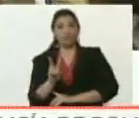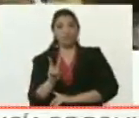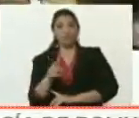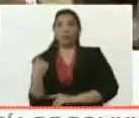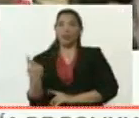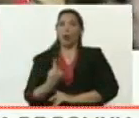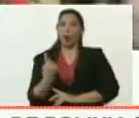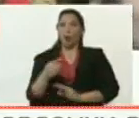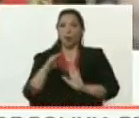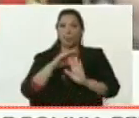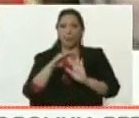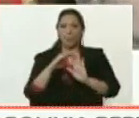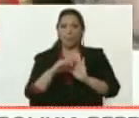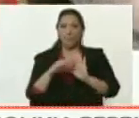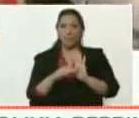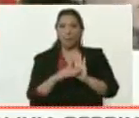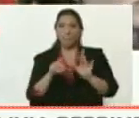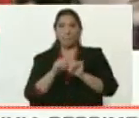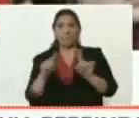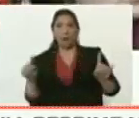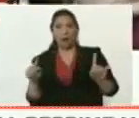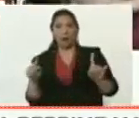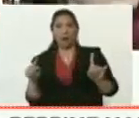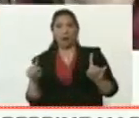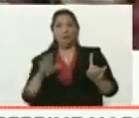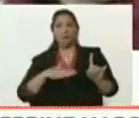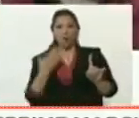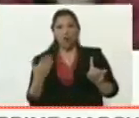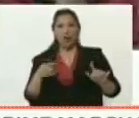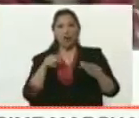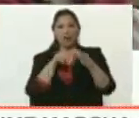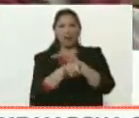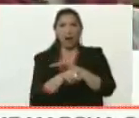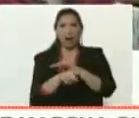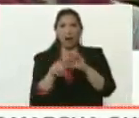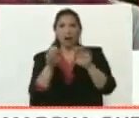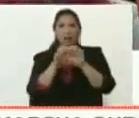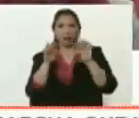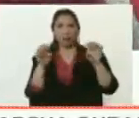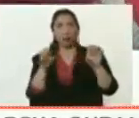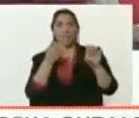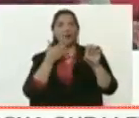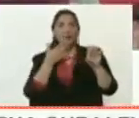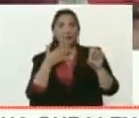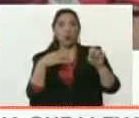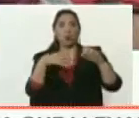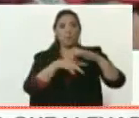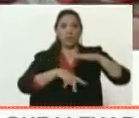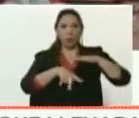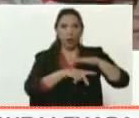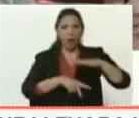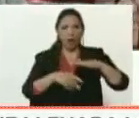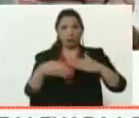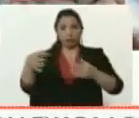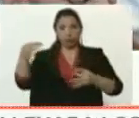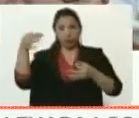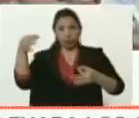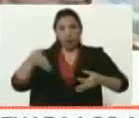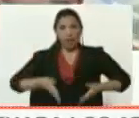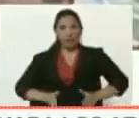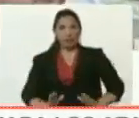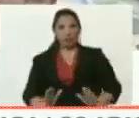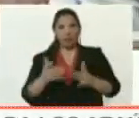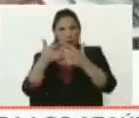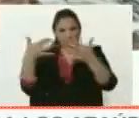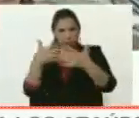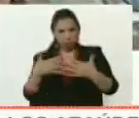único requisito para accesar a un Simoncito es la partida de nacimiento.